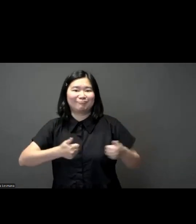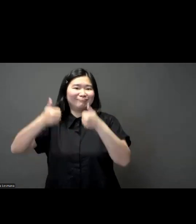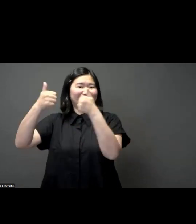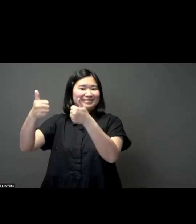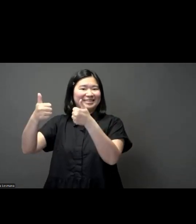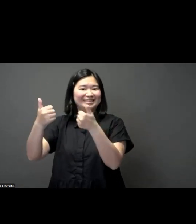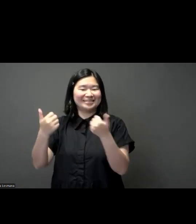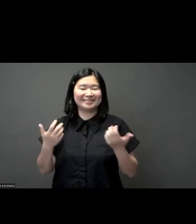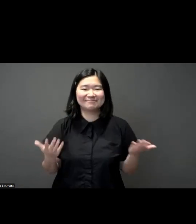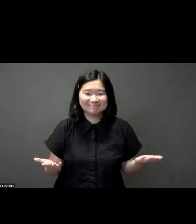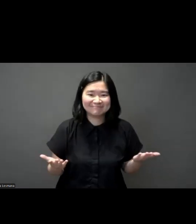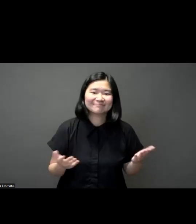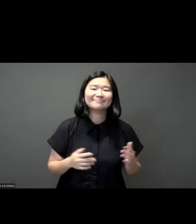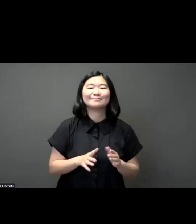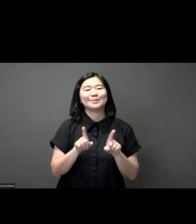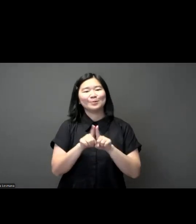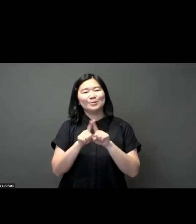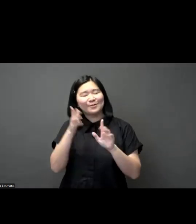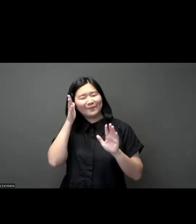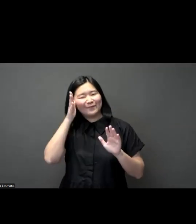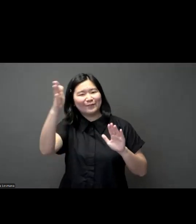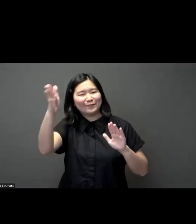Muchísimas gracias.